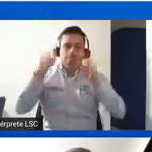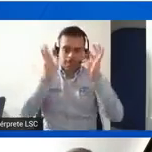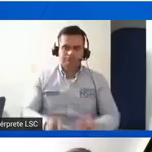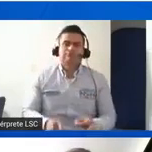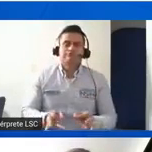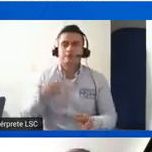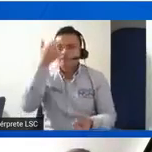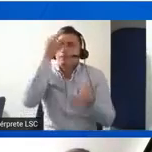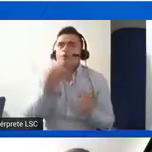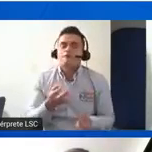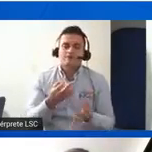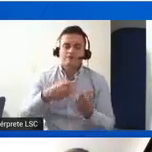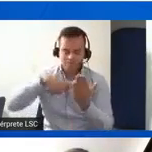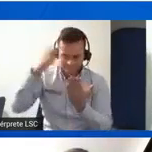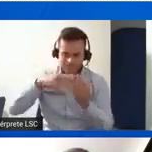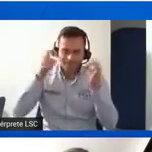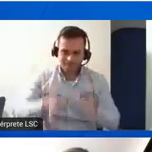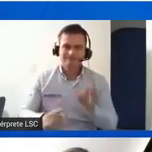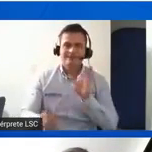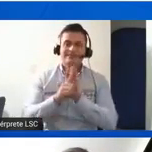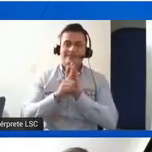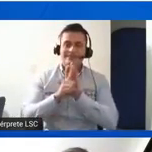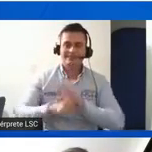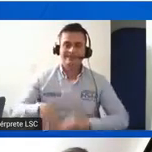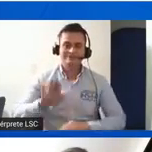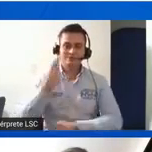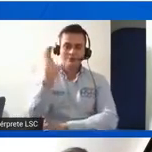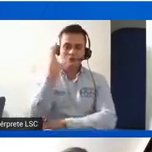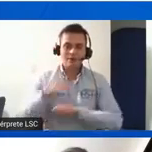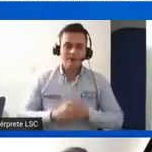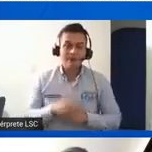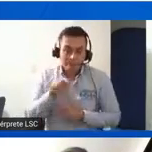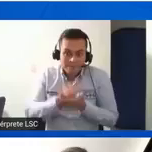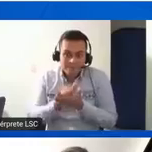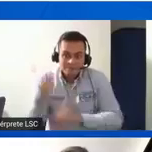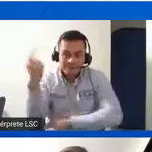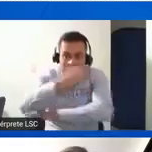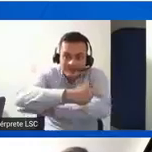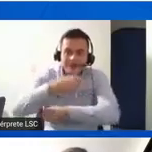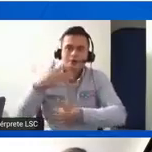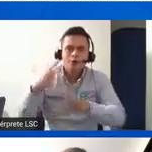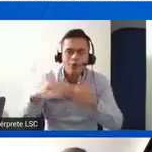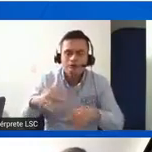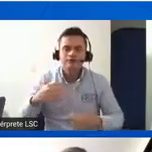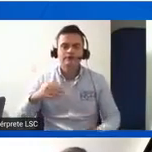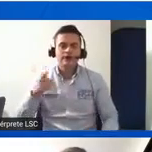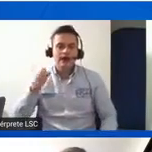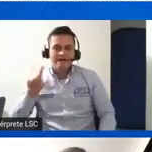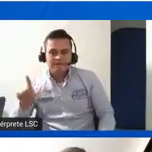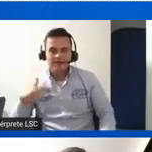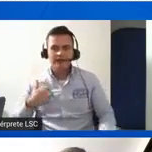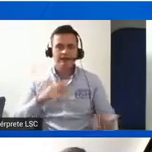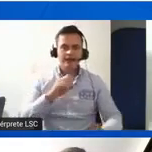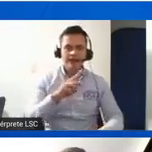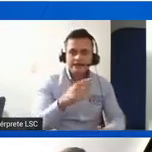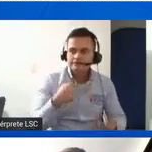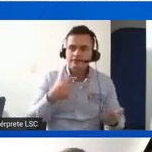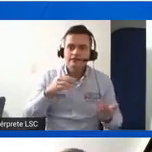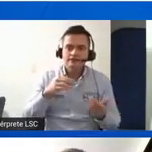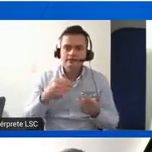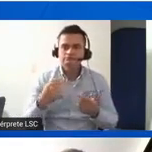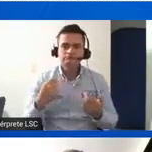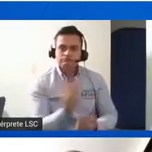fin. Yo creo que ese día Gabriel y yo, y bueno, y Cristian también por teléfono,